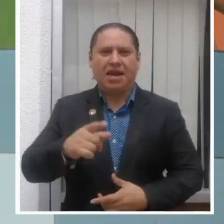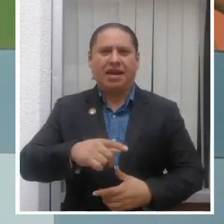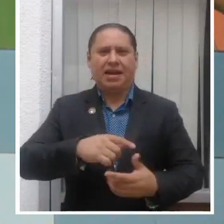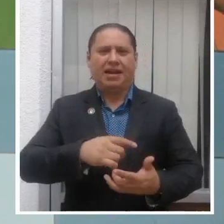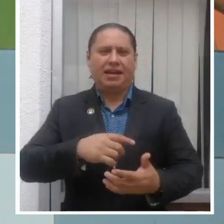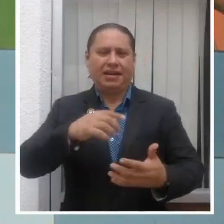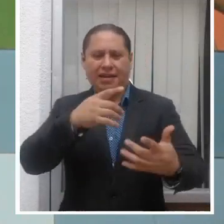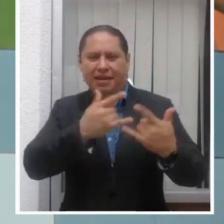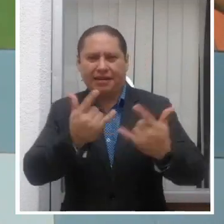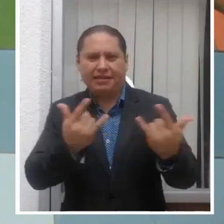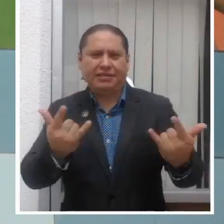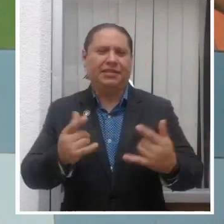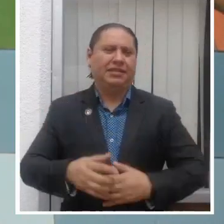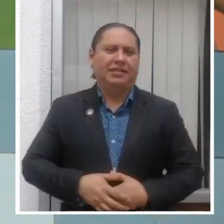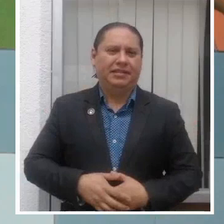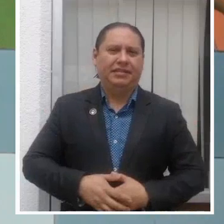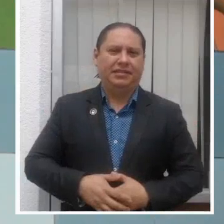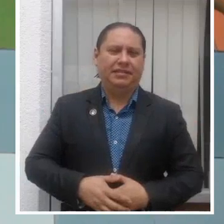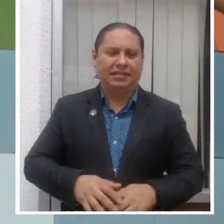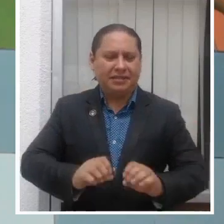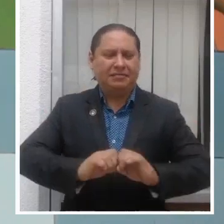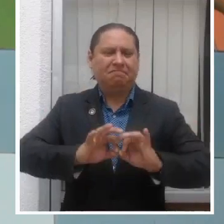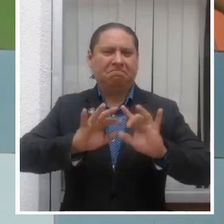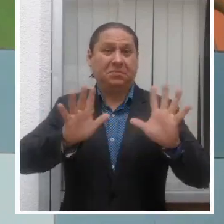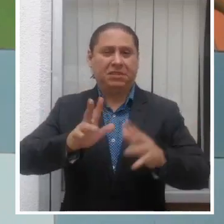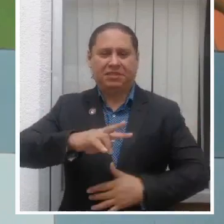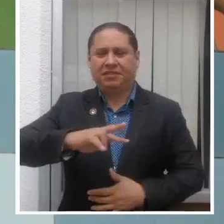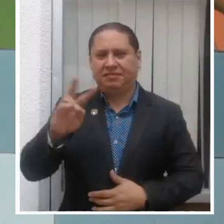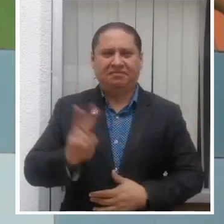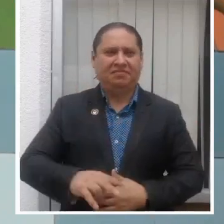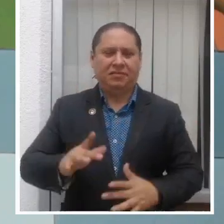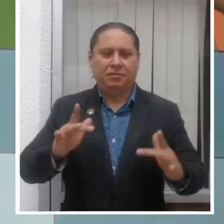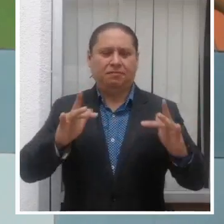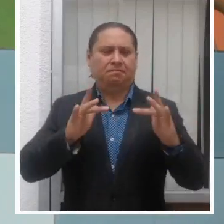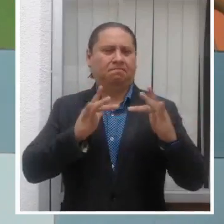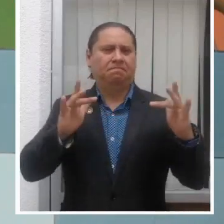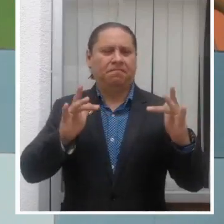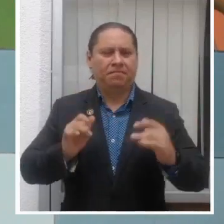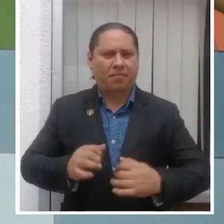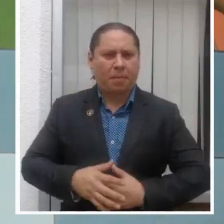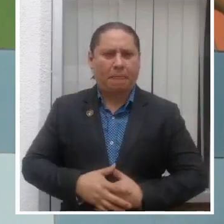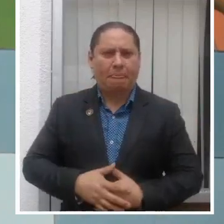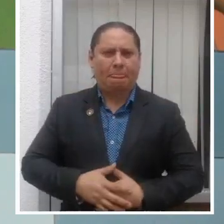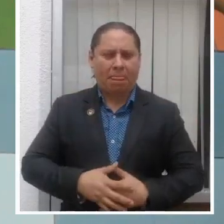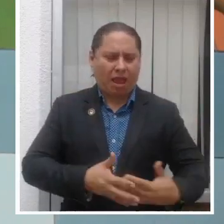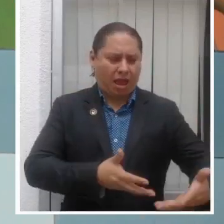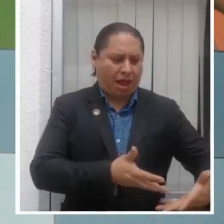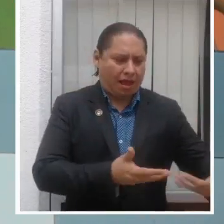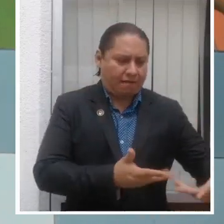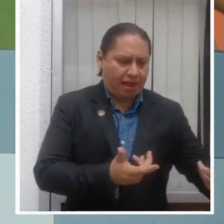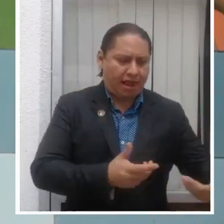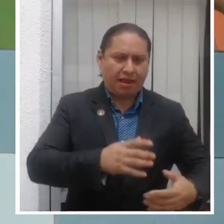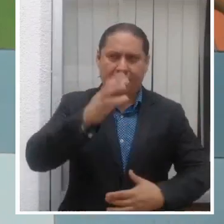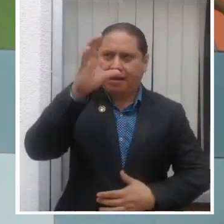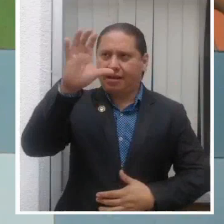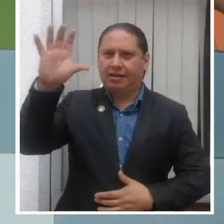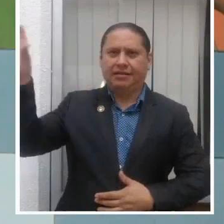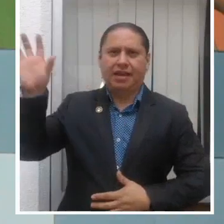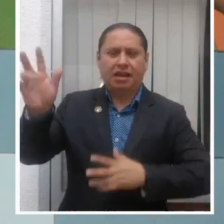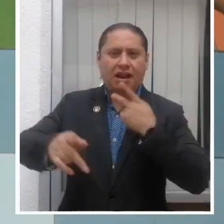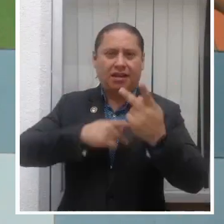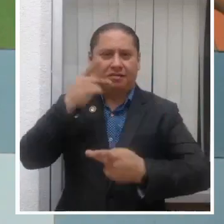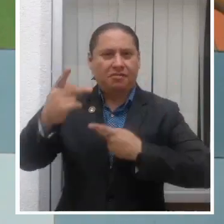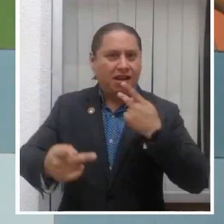La literatura es una maravilla, es la conexión entre la tierra y el cielo, nuestras